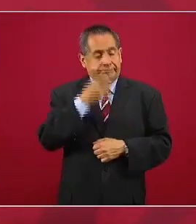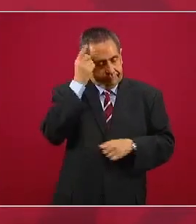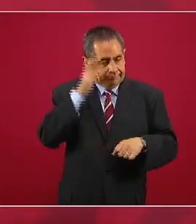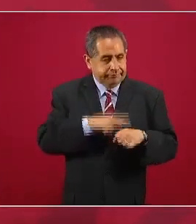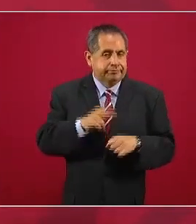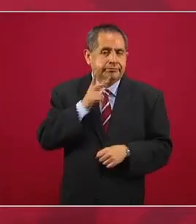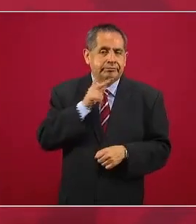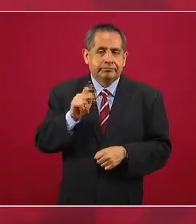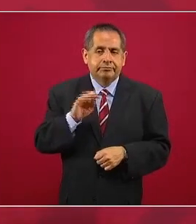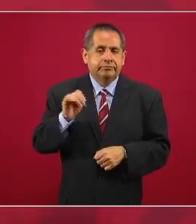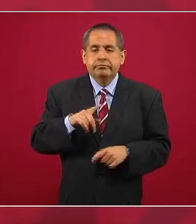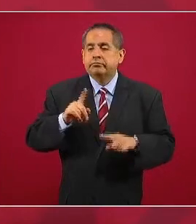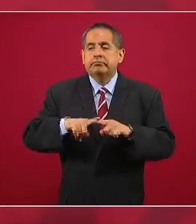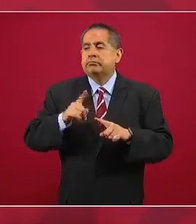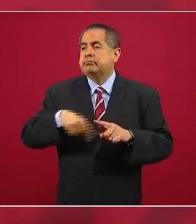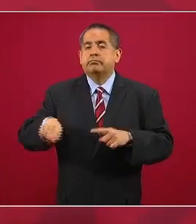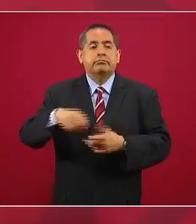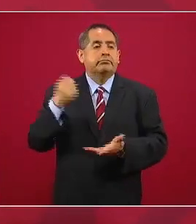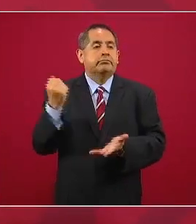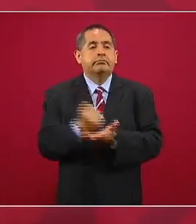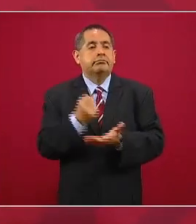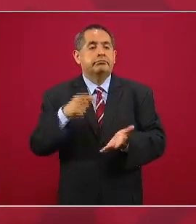¿Quiénes aprobaron esa reforma?